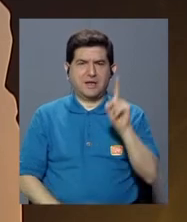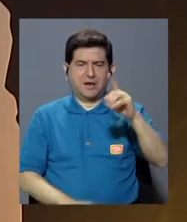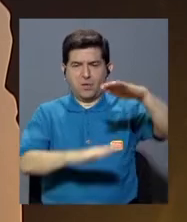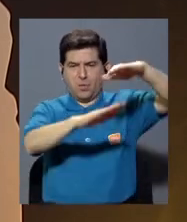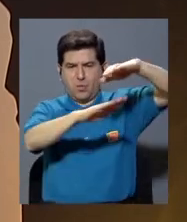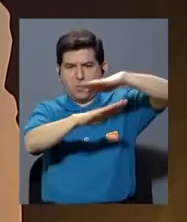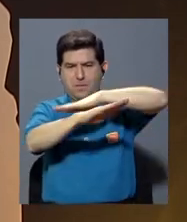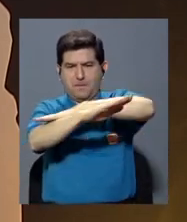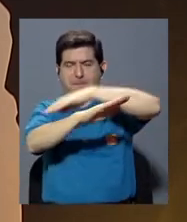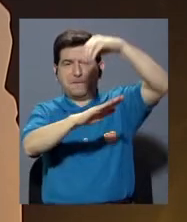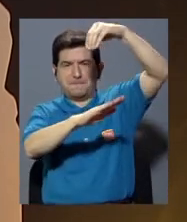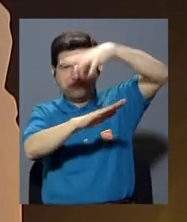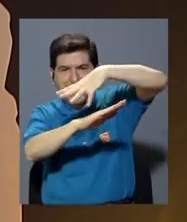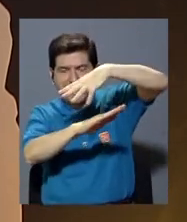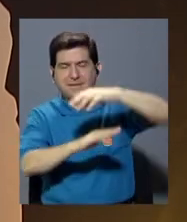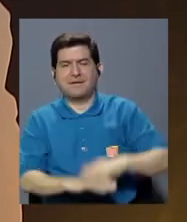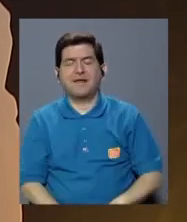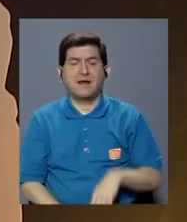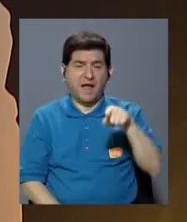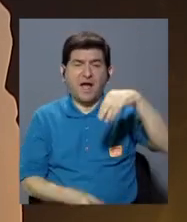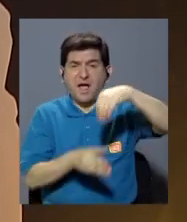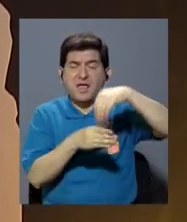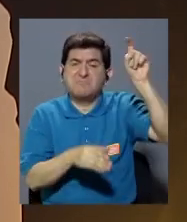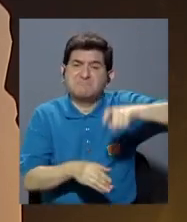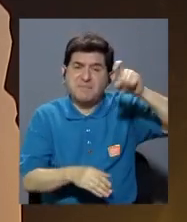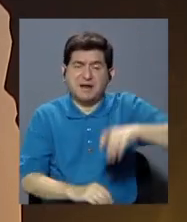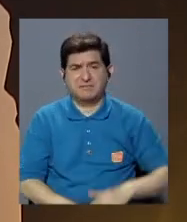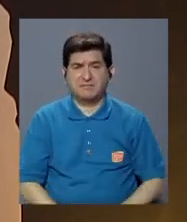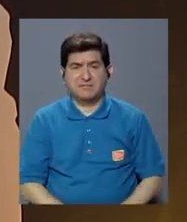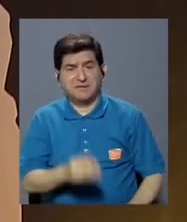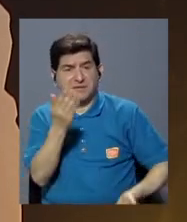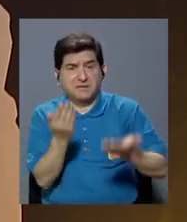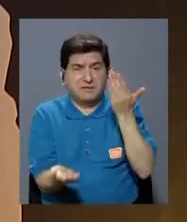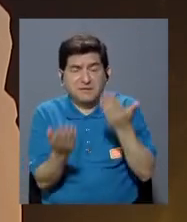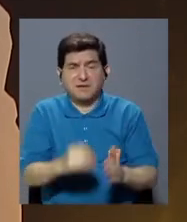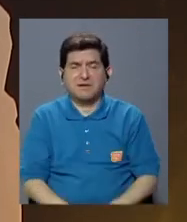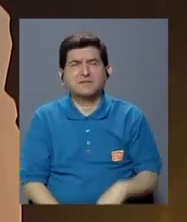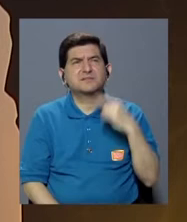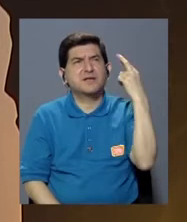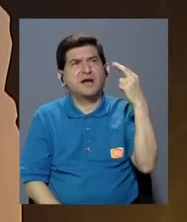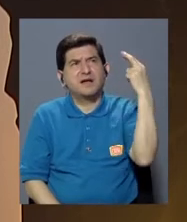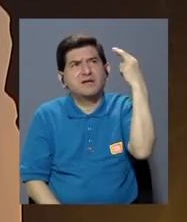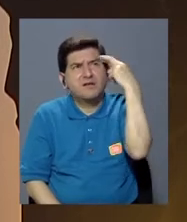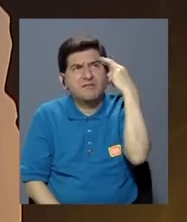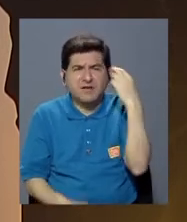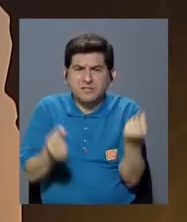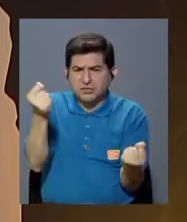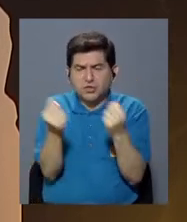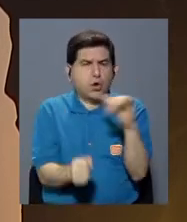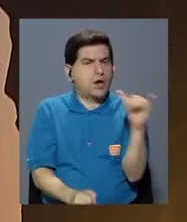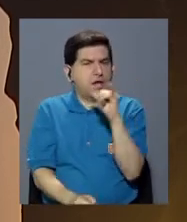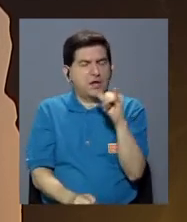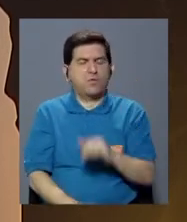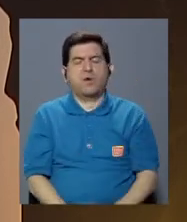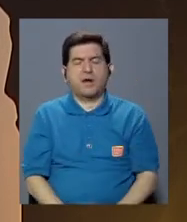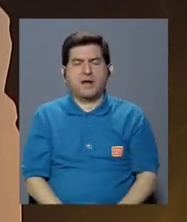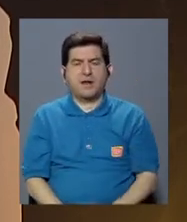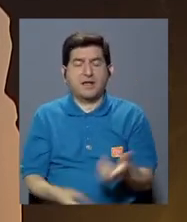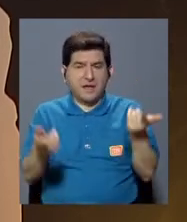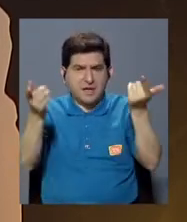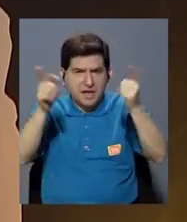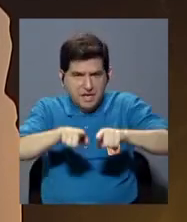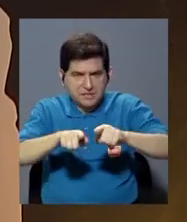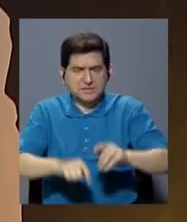panel solar, eso le hace que tenga que invertir en ello, y creo que de algún modo la reflexión que hace con los automóviles también